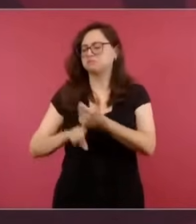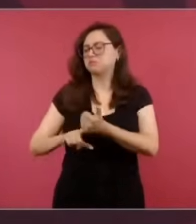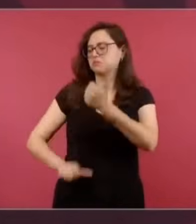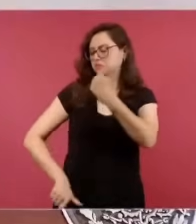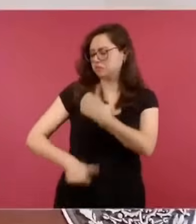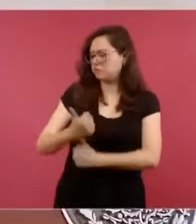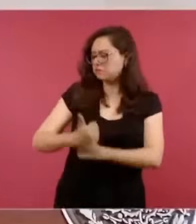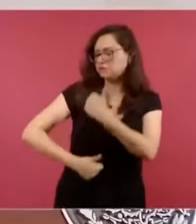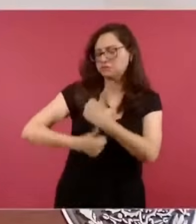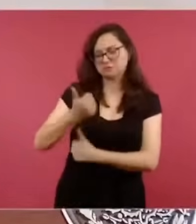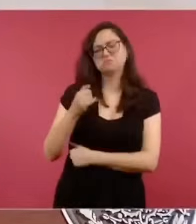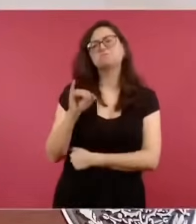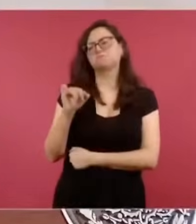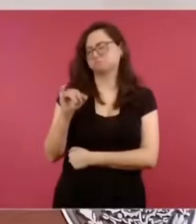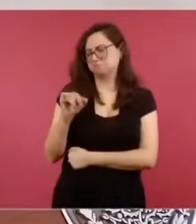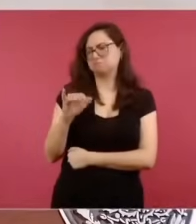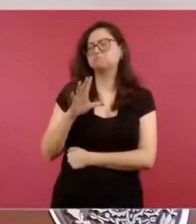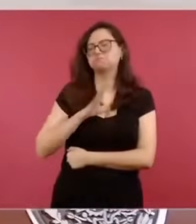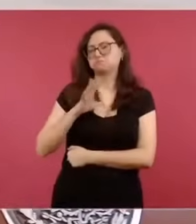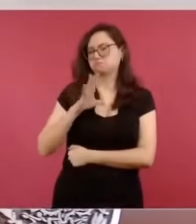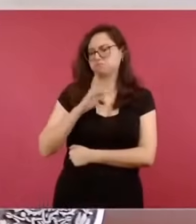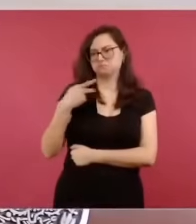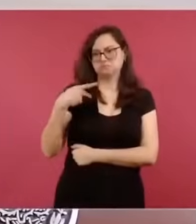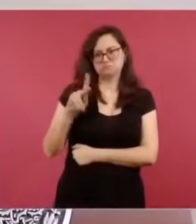y siempre he dicho